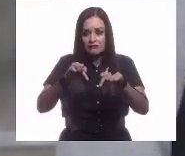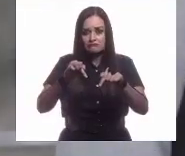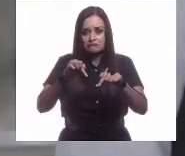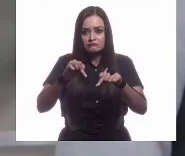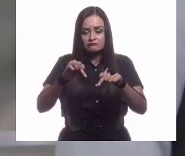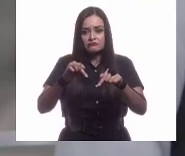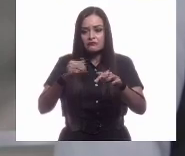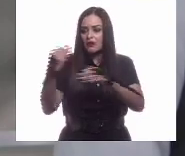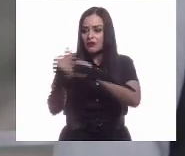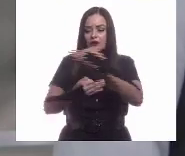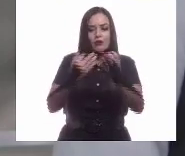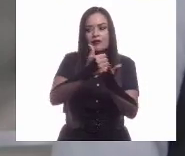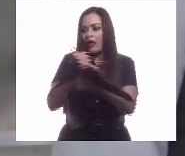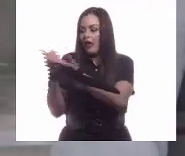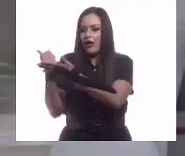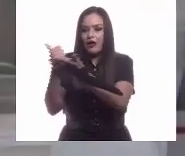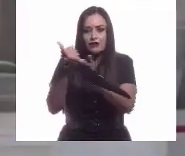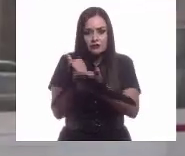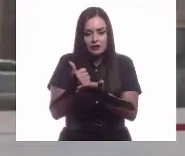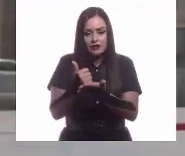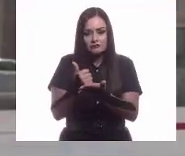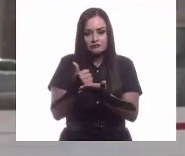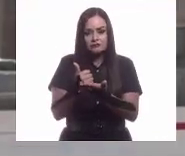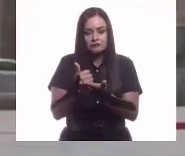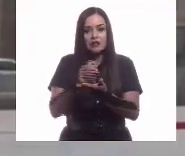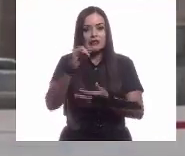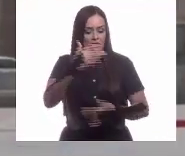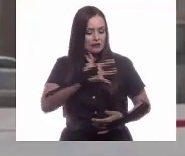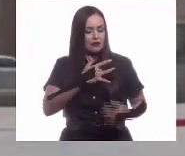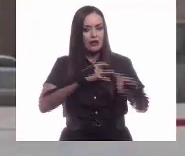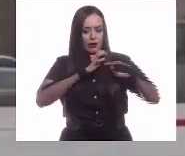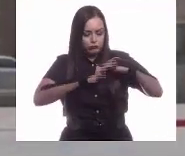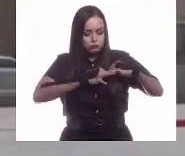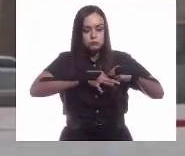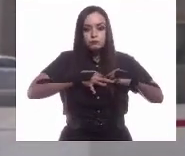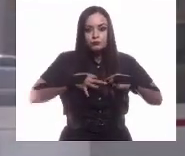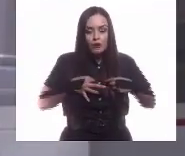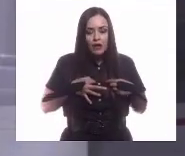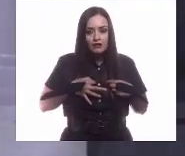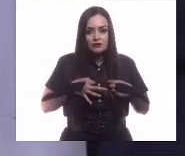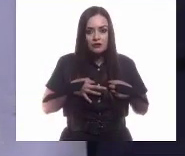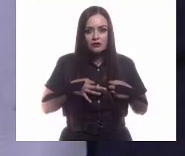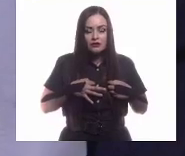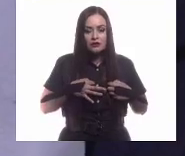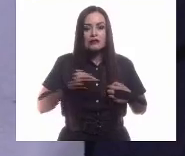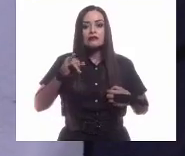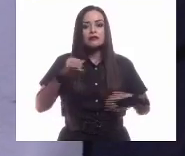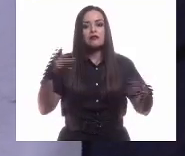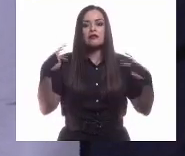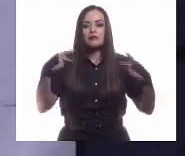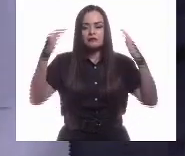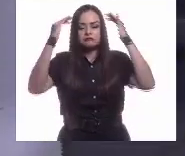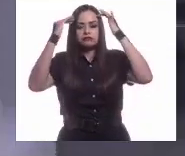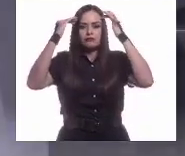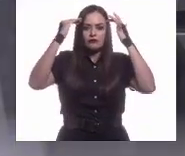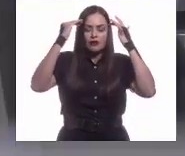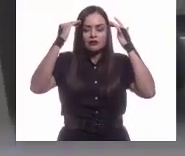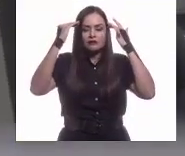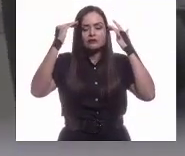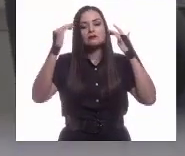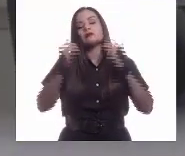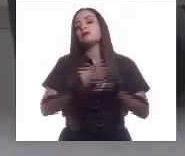de servicio hemos hecho cateterismos cardíacos, hemos tenido atenciones psiquiátricas, hemos tenido